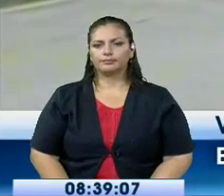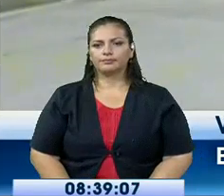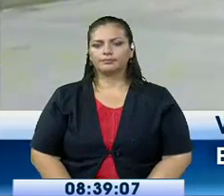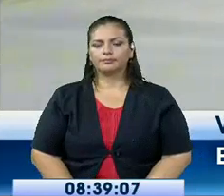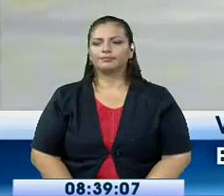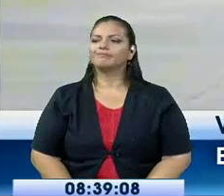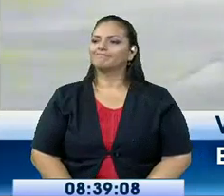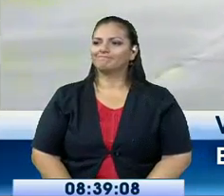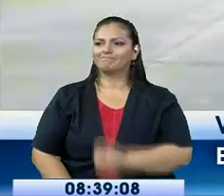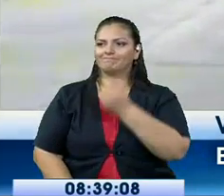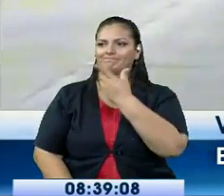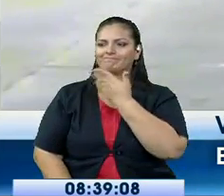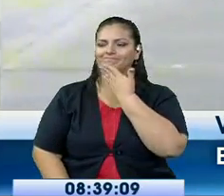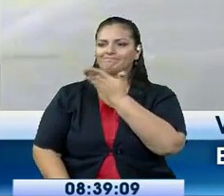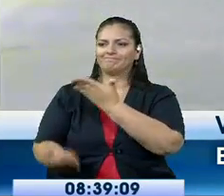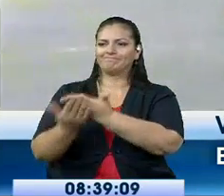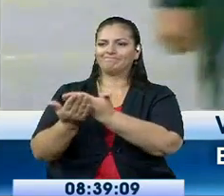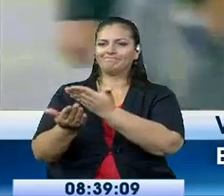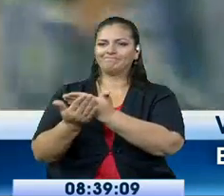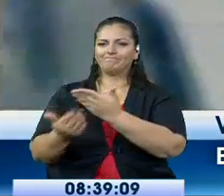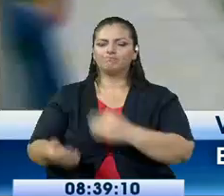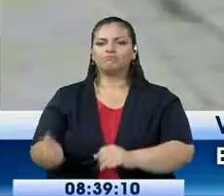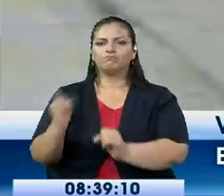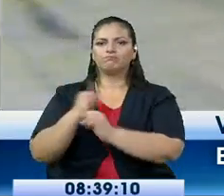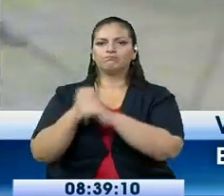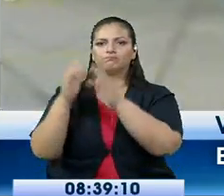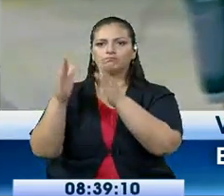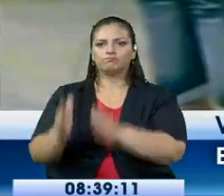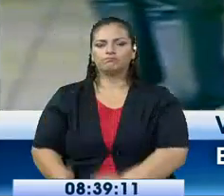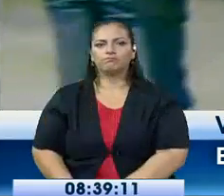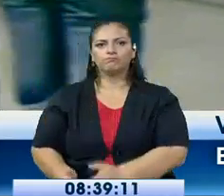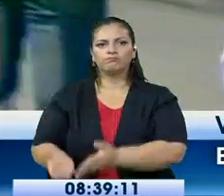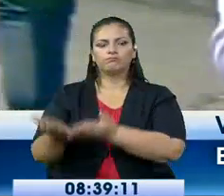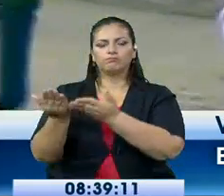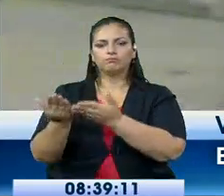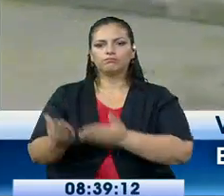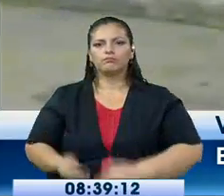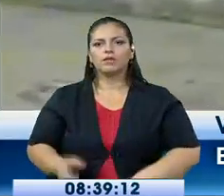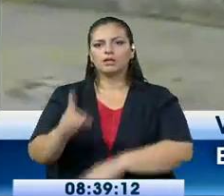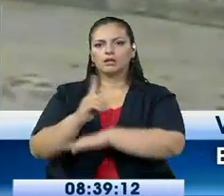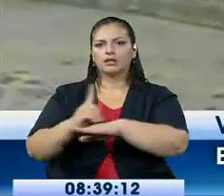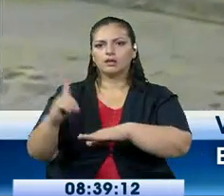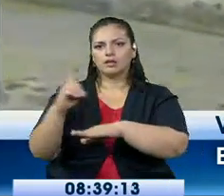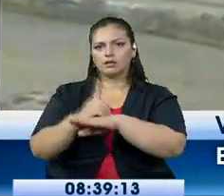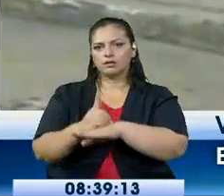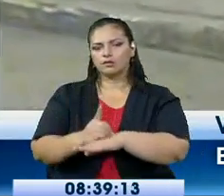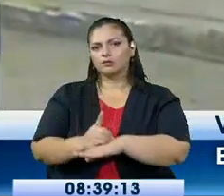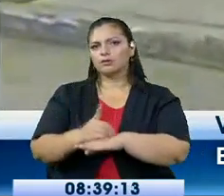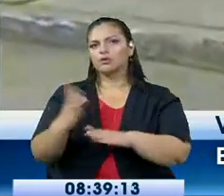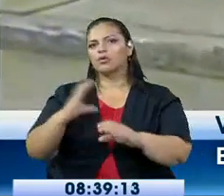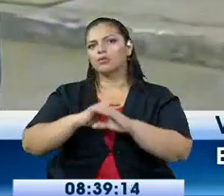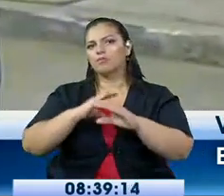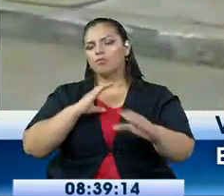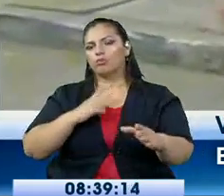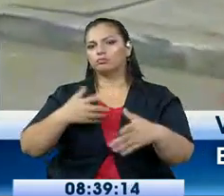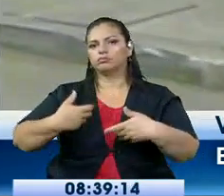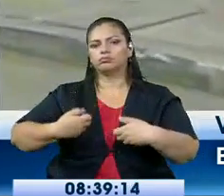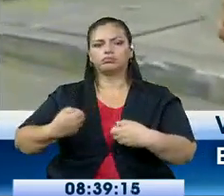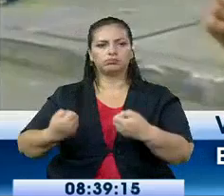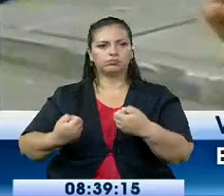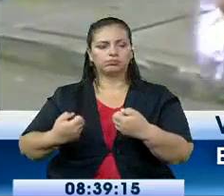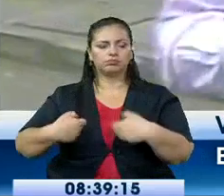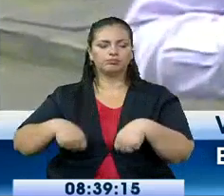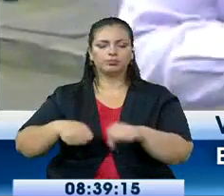Perfecto, entonces agradecemos al ingeniero Fernando Amador. Él es el director de transporte público en la ciudad de